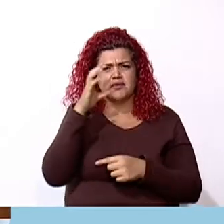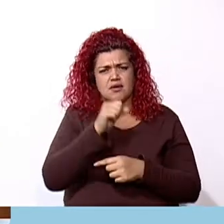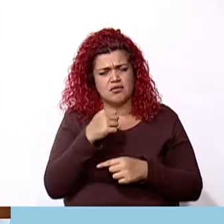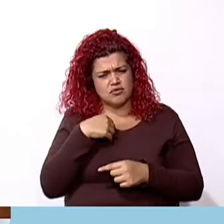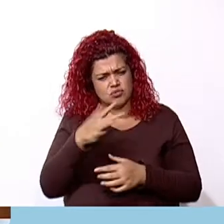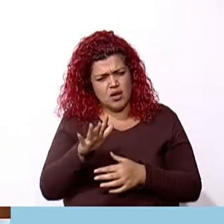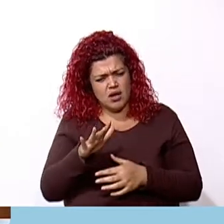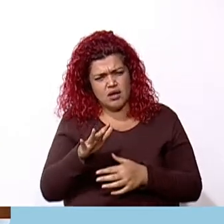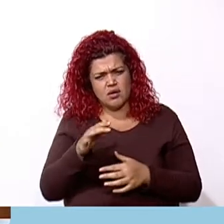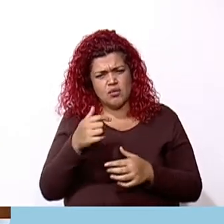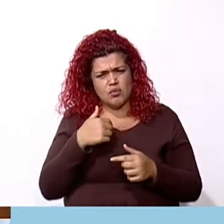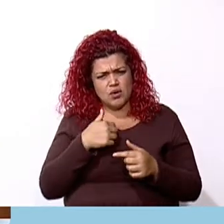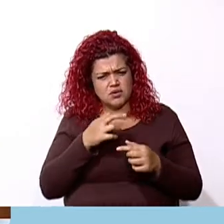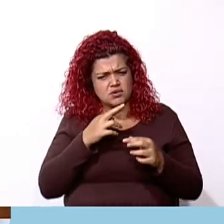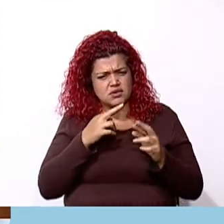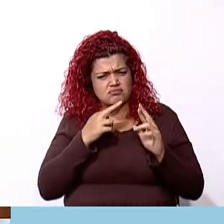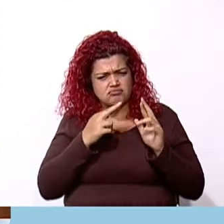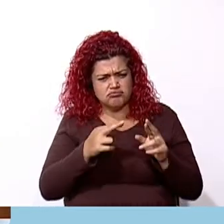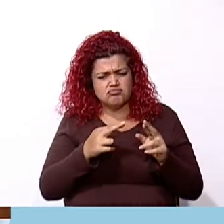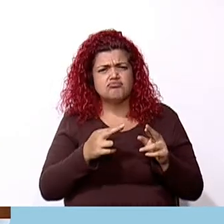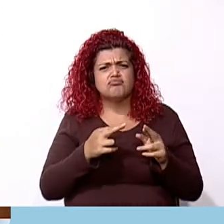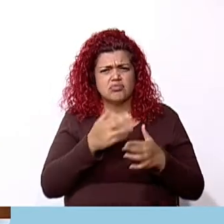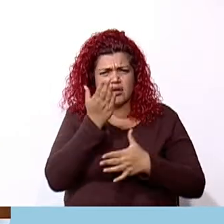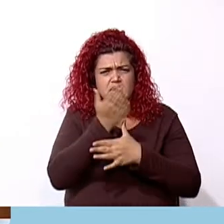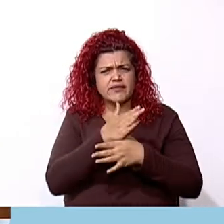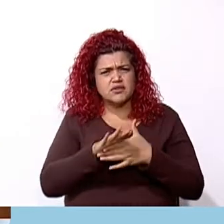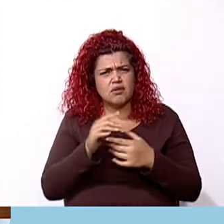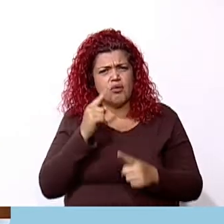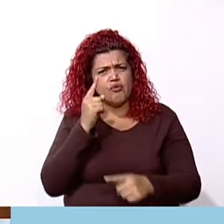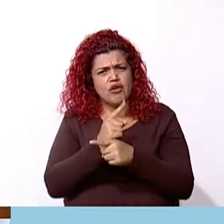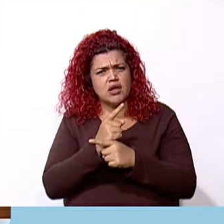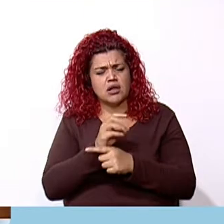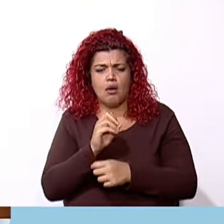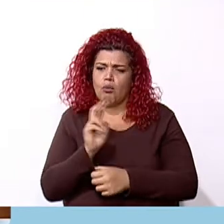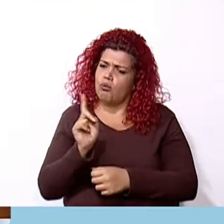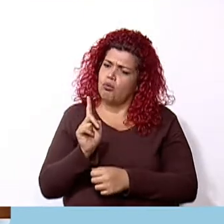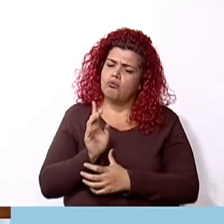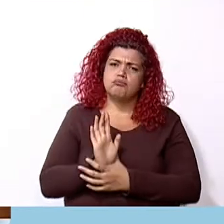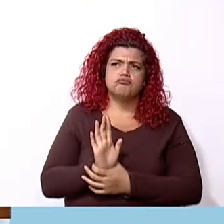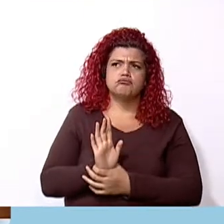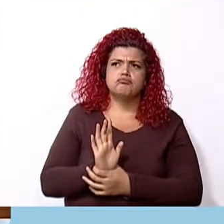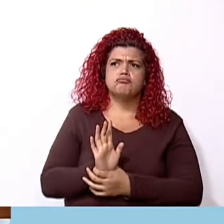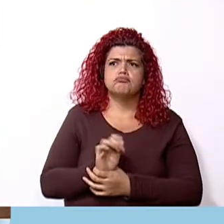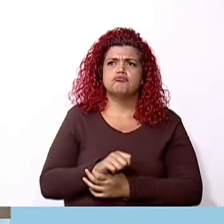nuestro resultado en esa división fue correcta o no.